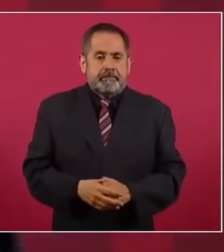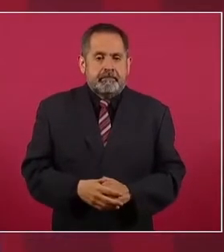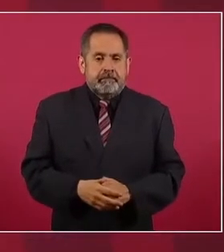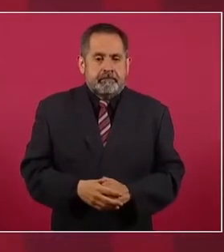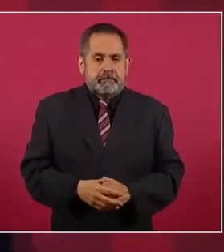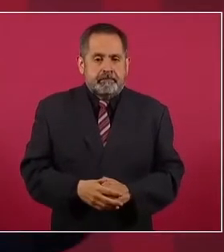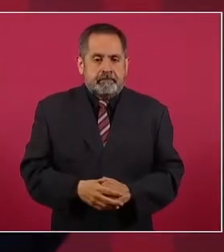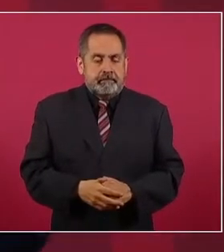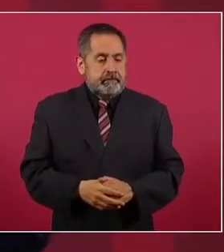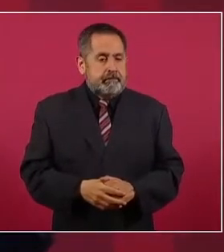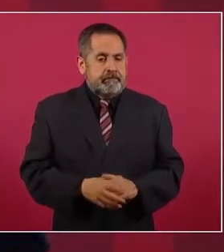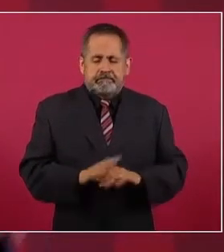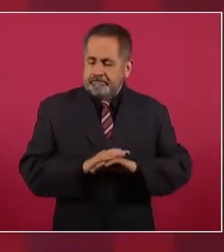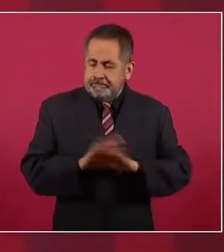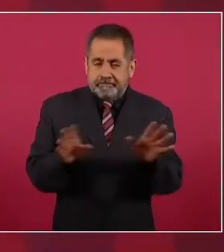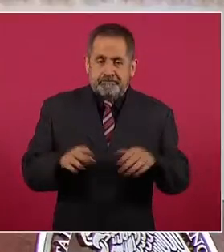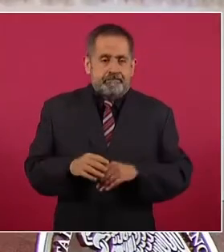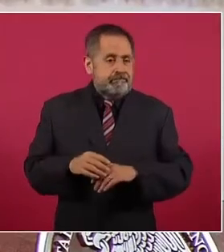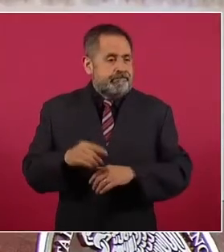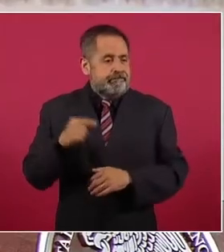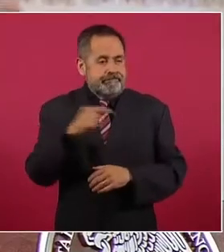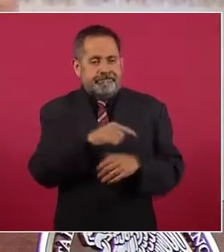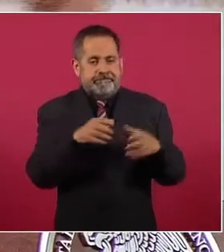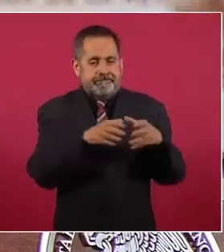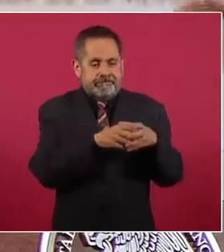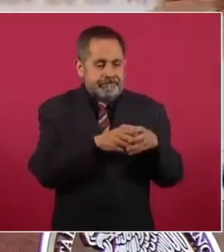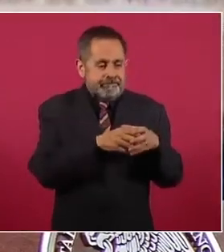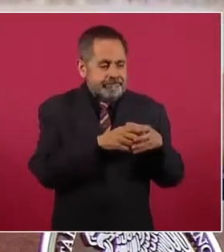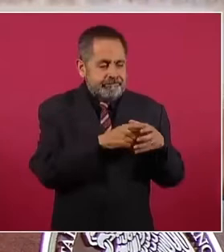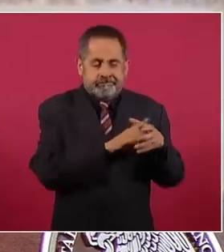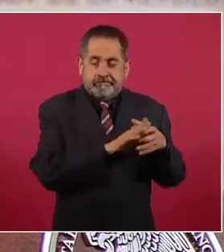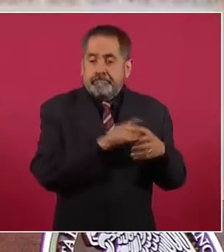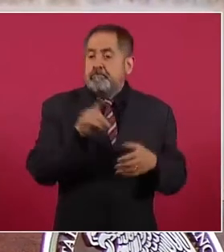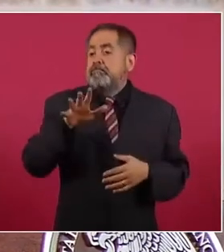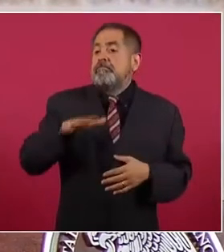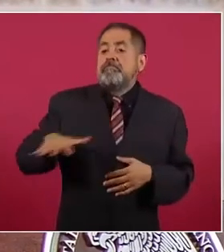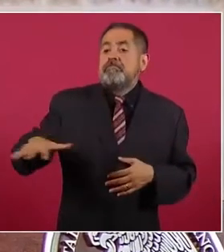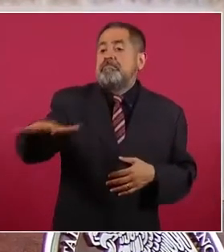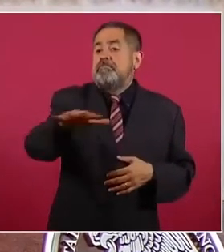Y tiene un instinto certero la gente.